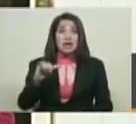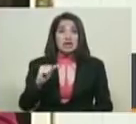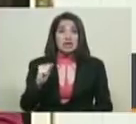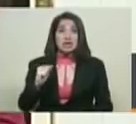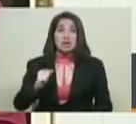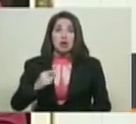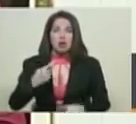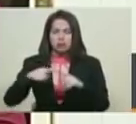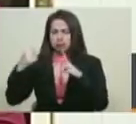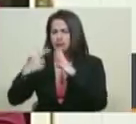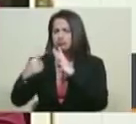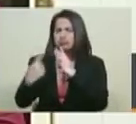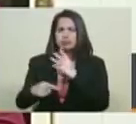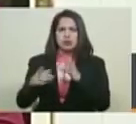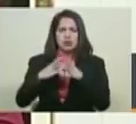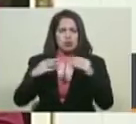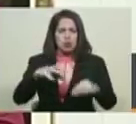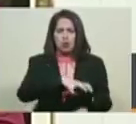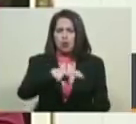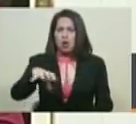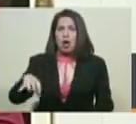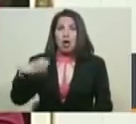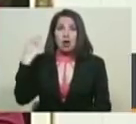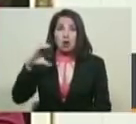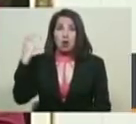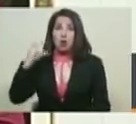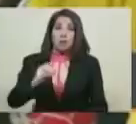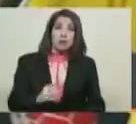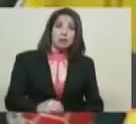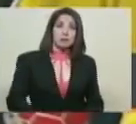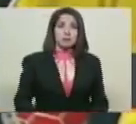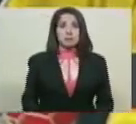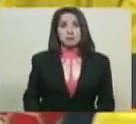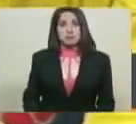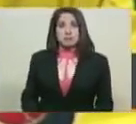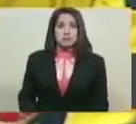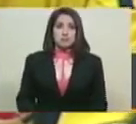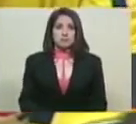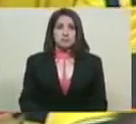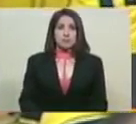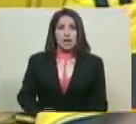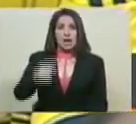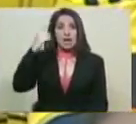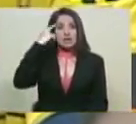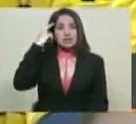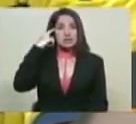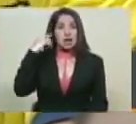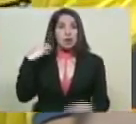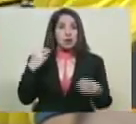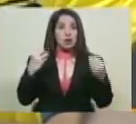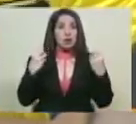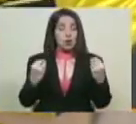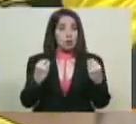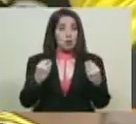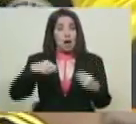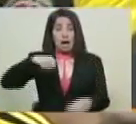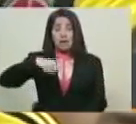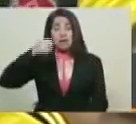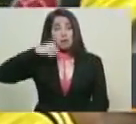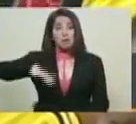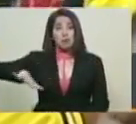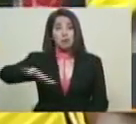en Bucaramanga, ese pueblo de las bases, por intuición sabe que aquí hay un pueblo hermano,